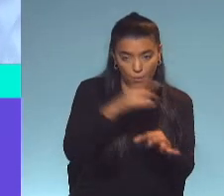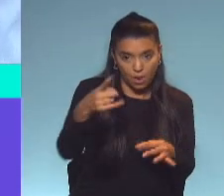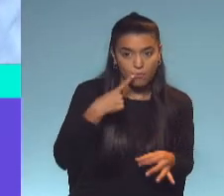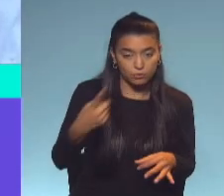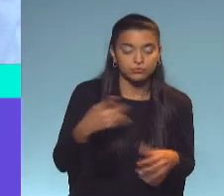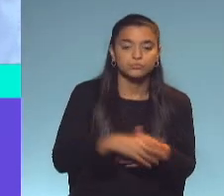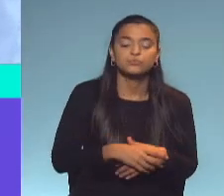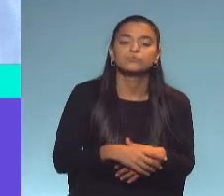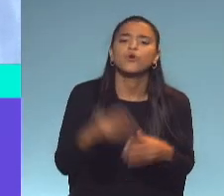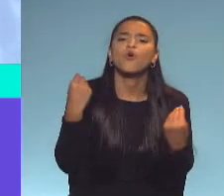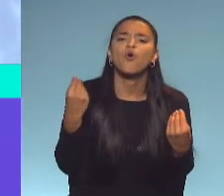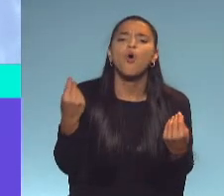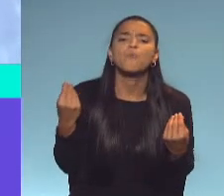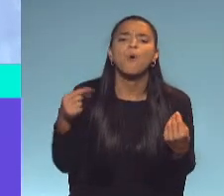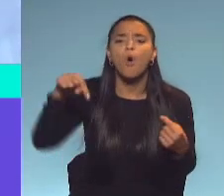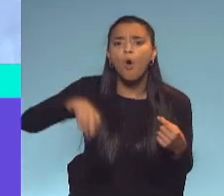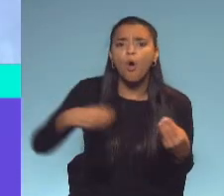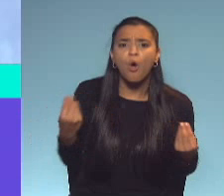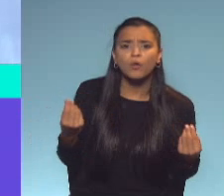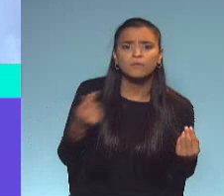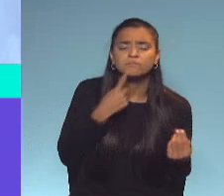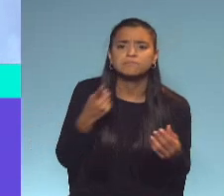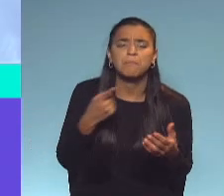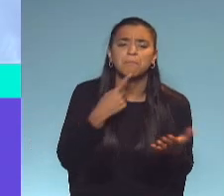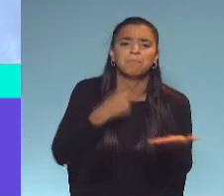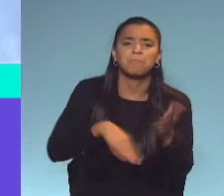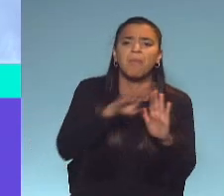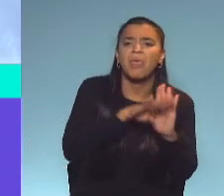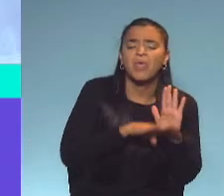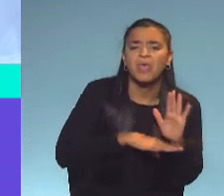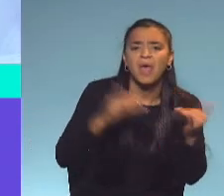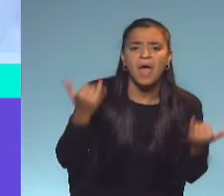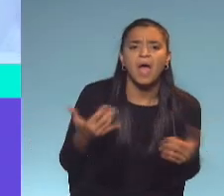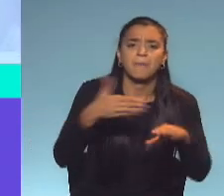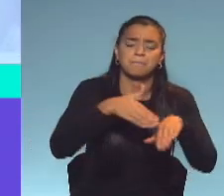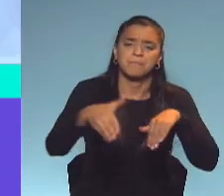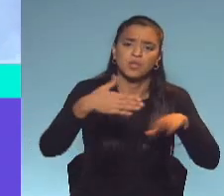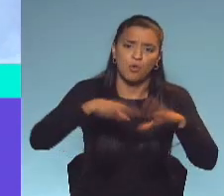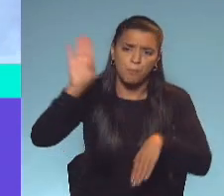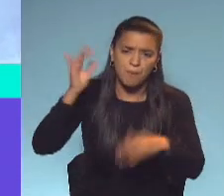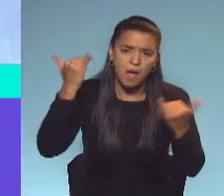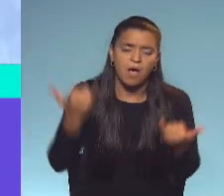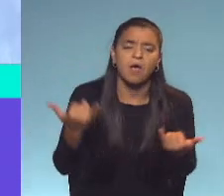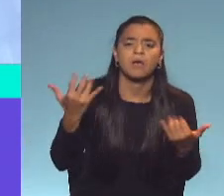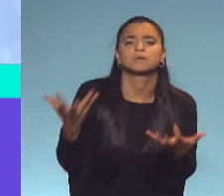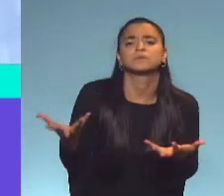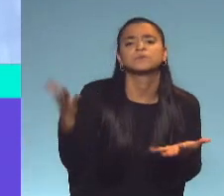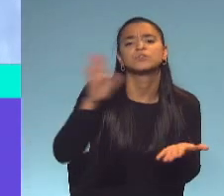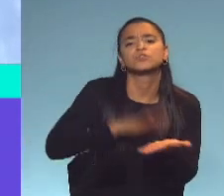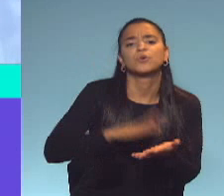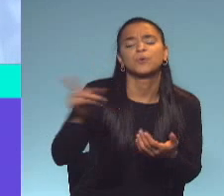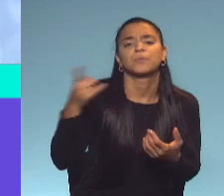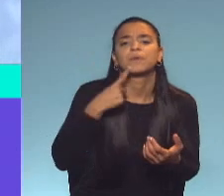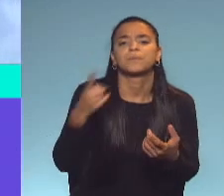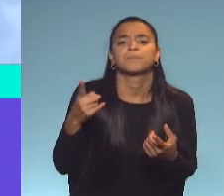dirigís. ¿Cómo se realiza en el día de hoy, habida cuenta de las medidas que se han adoptado poniendo más micros escolares, con esto del sub y baja para los padres que